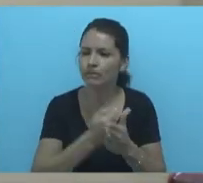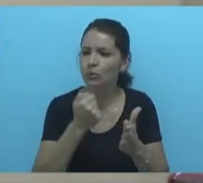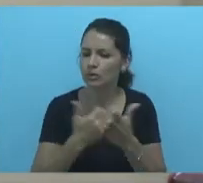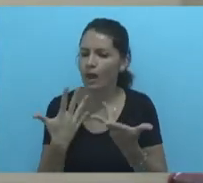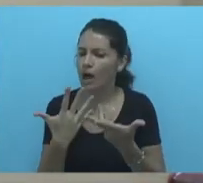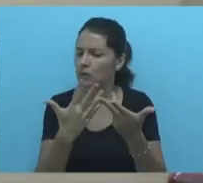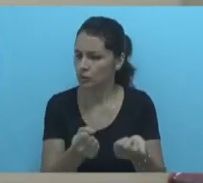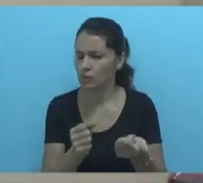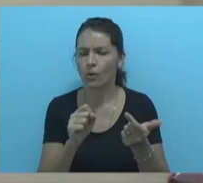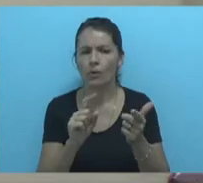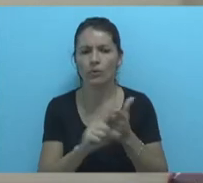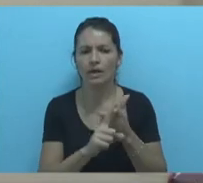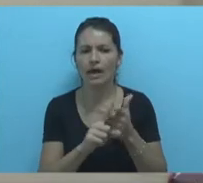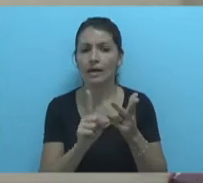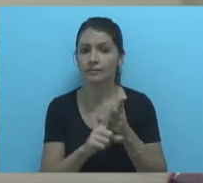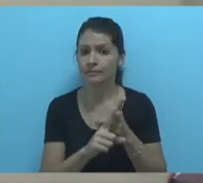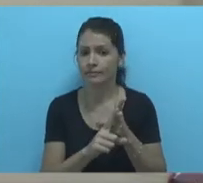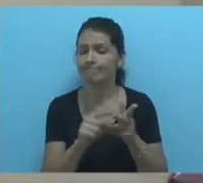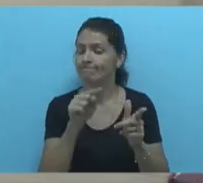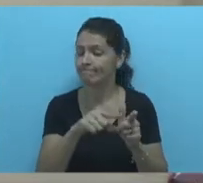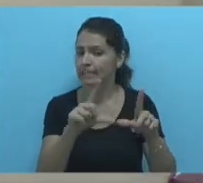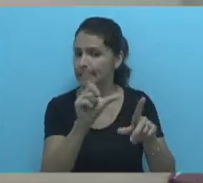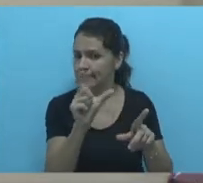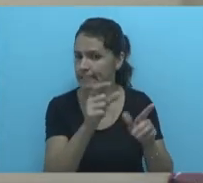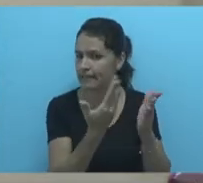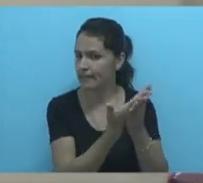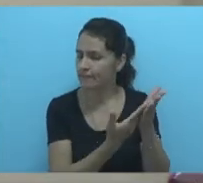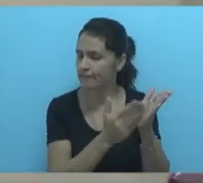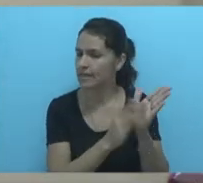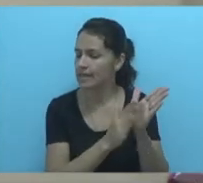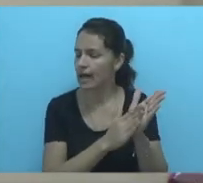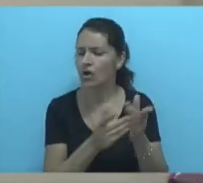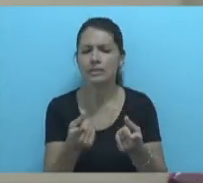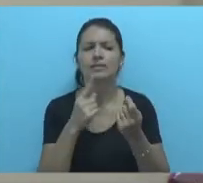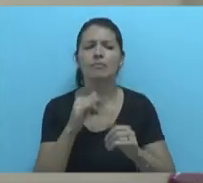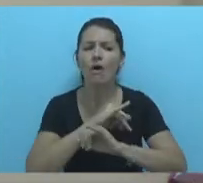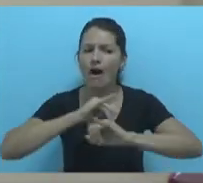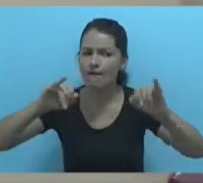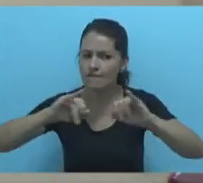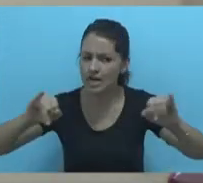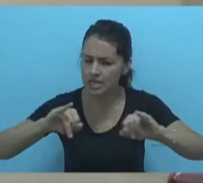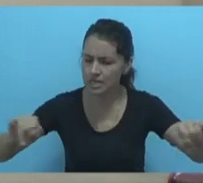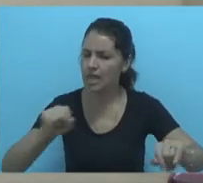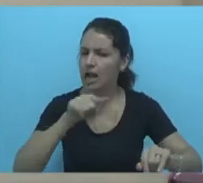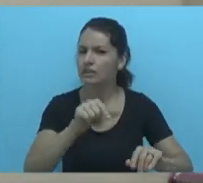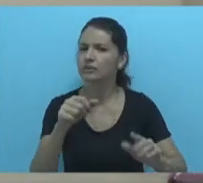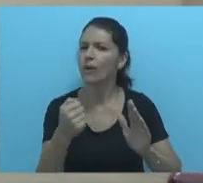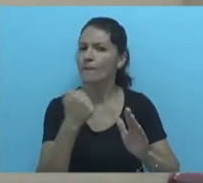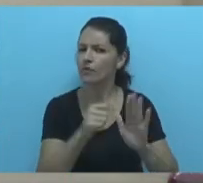También es necesaria la puesta en valor del certificado de vivienda. Tenemos que hacer campañas, tenemos que difundir esta herramienta